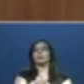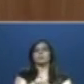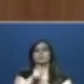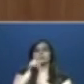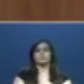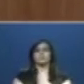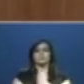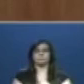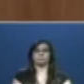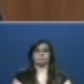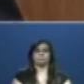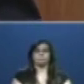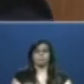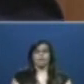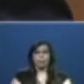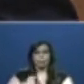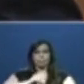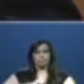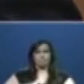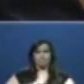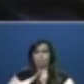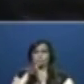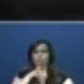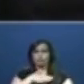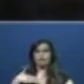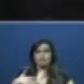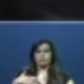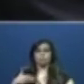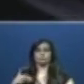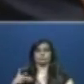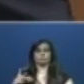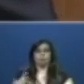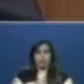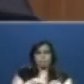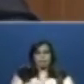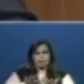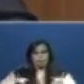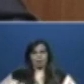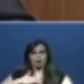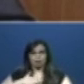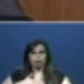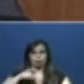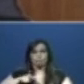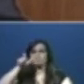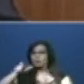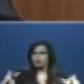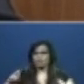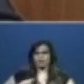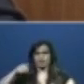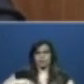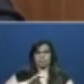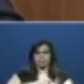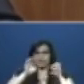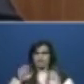además completada por la expresa voluntad de adaptarlos a un territorio y a una población como los de Castilla y león y